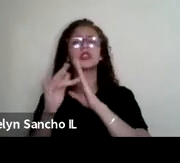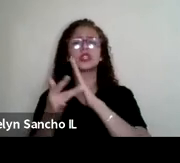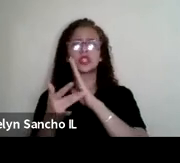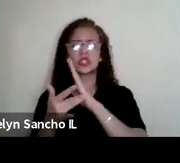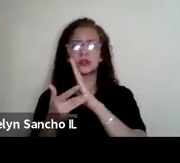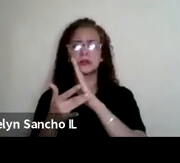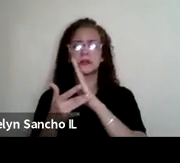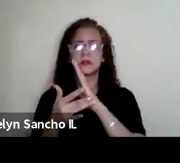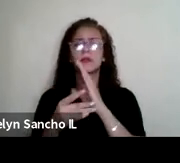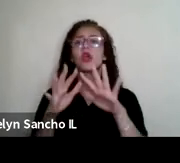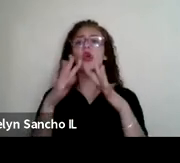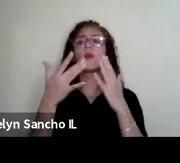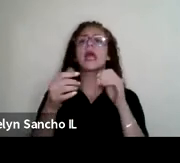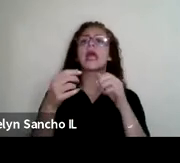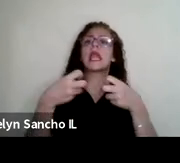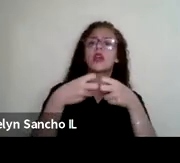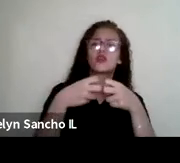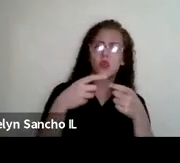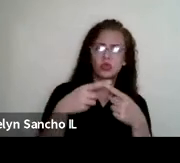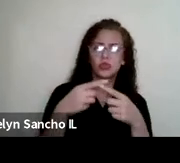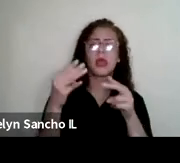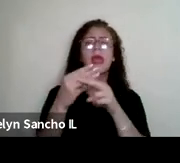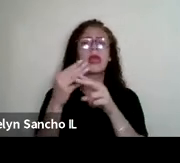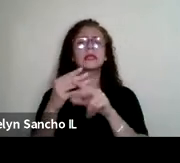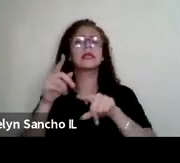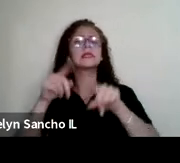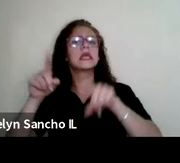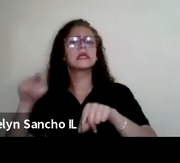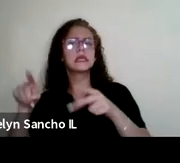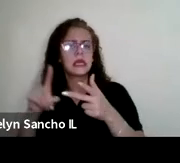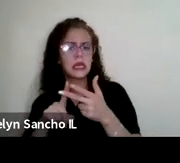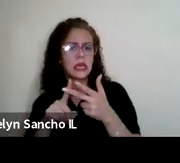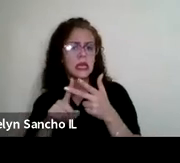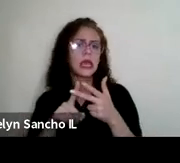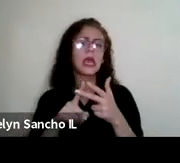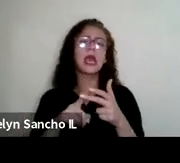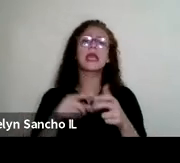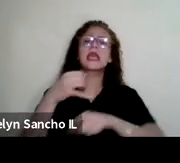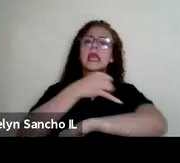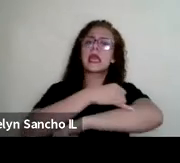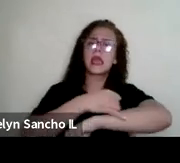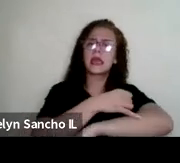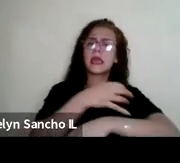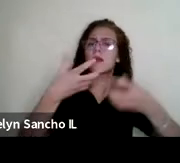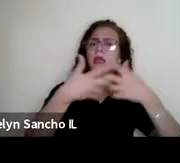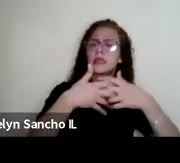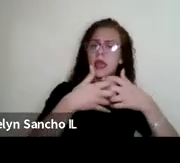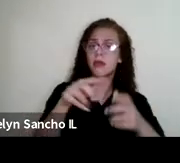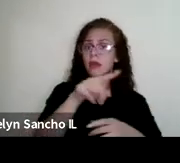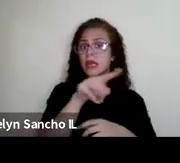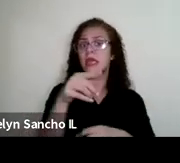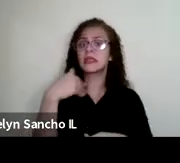la mecatrónica, como la matemática y las estadísticas o la ingeniería mecánica que vemos abajo, que